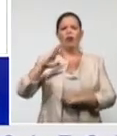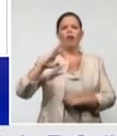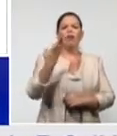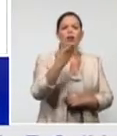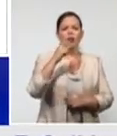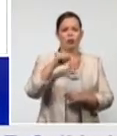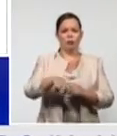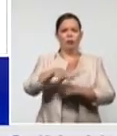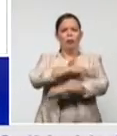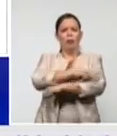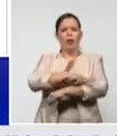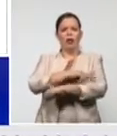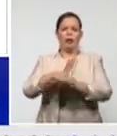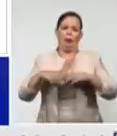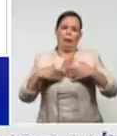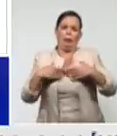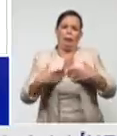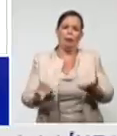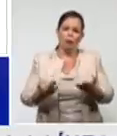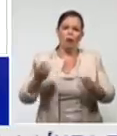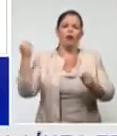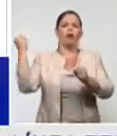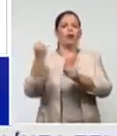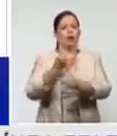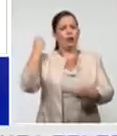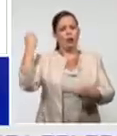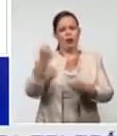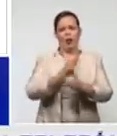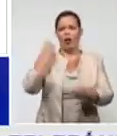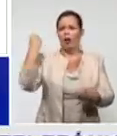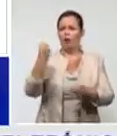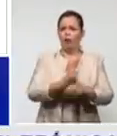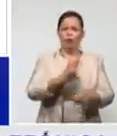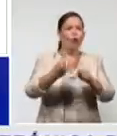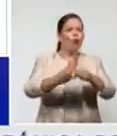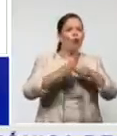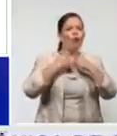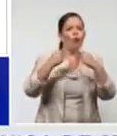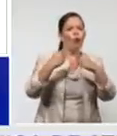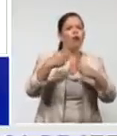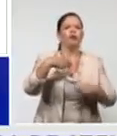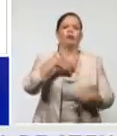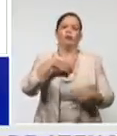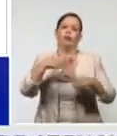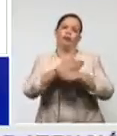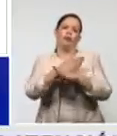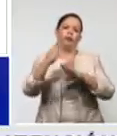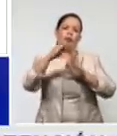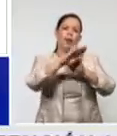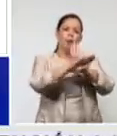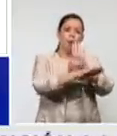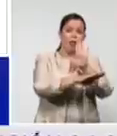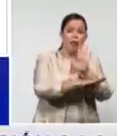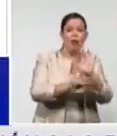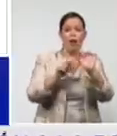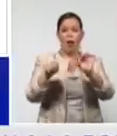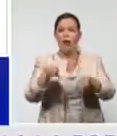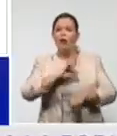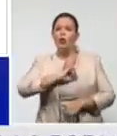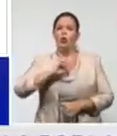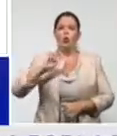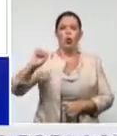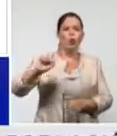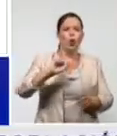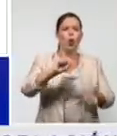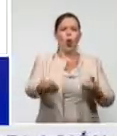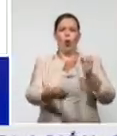había trabajado, había tomado un grupo de medidas y había logrado un control